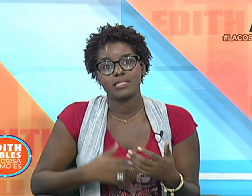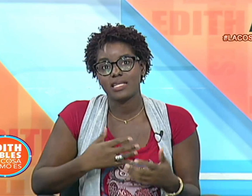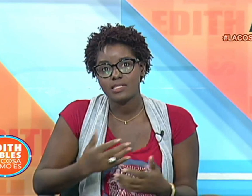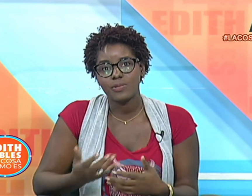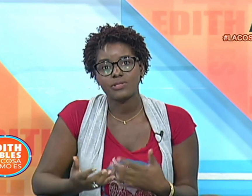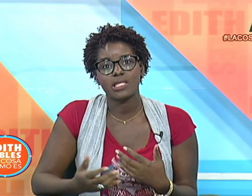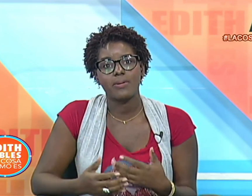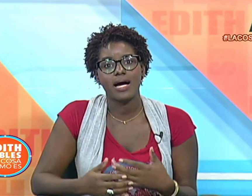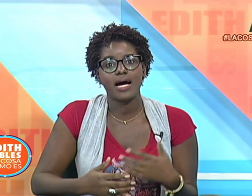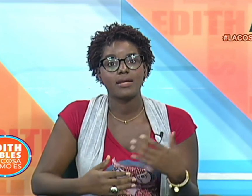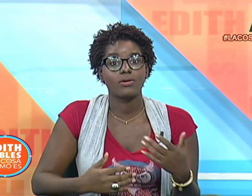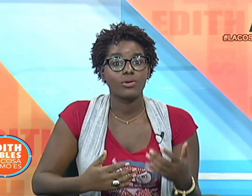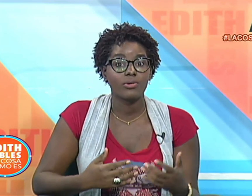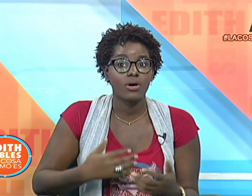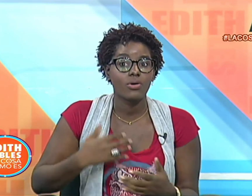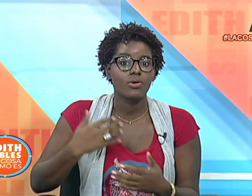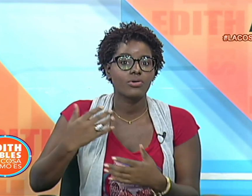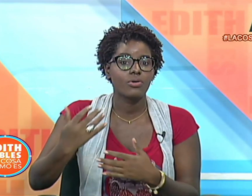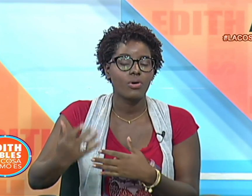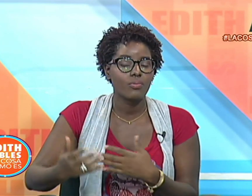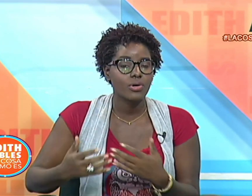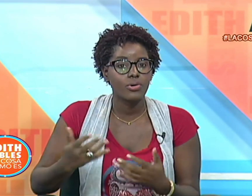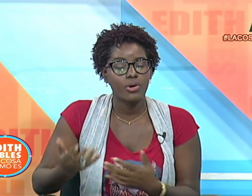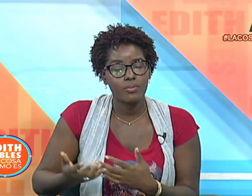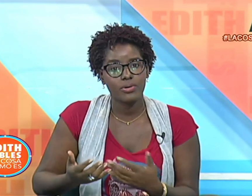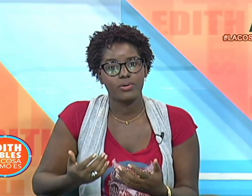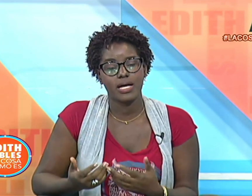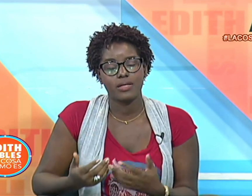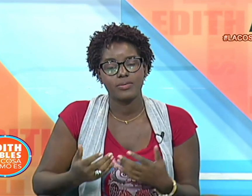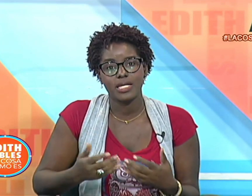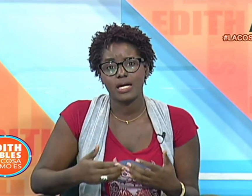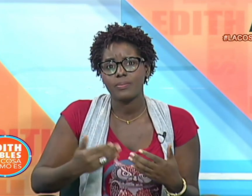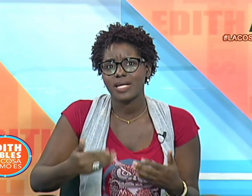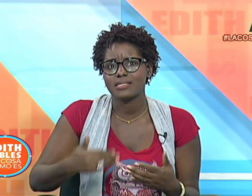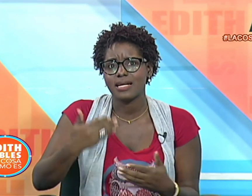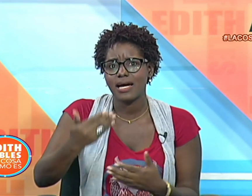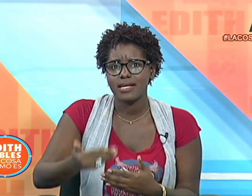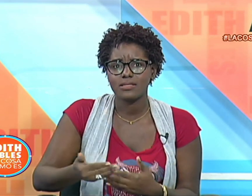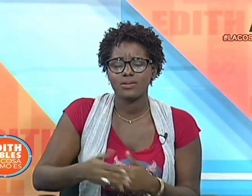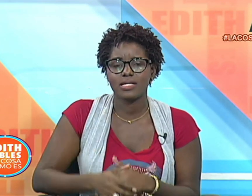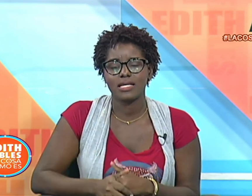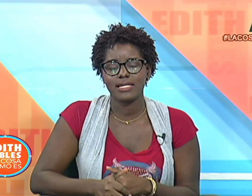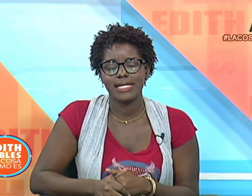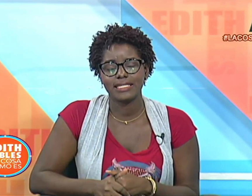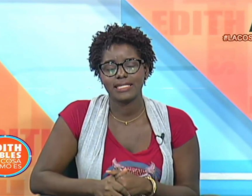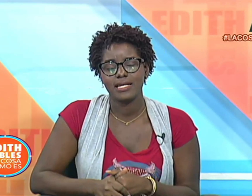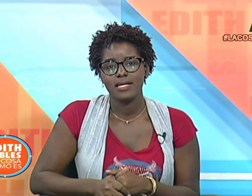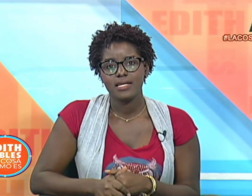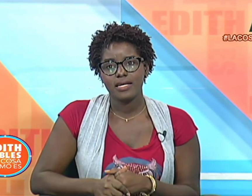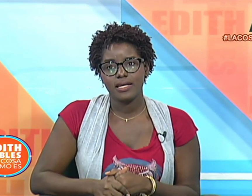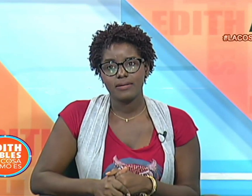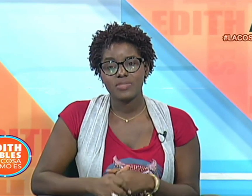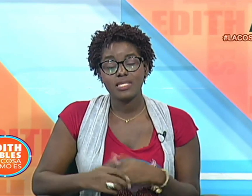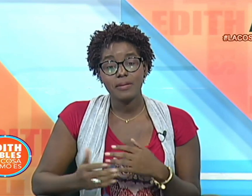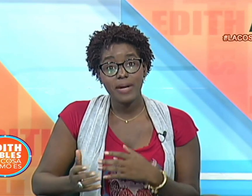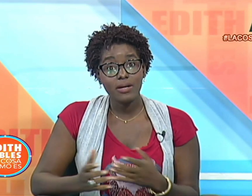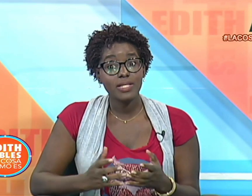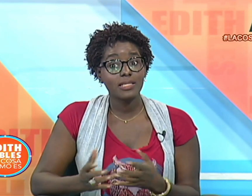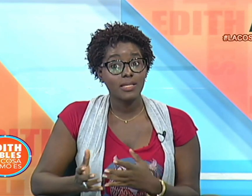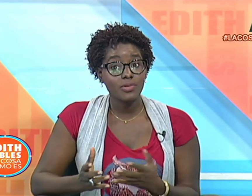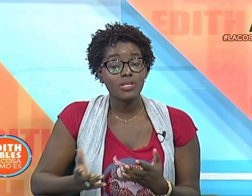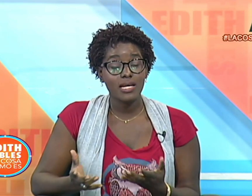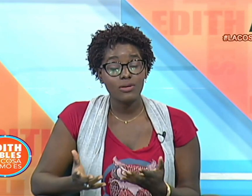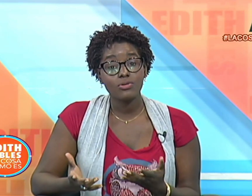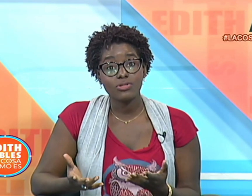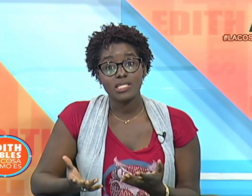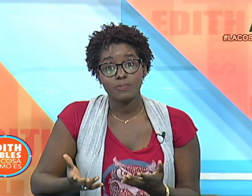está dispuesto a trabajar codo a codo hombro con hombro con cada dominicano para sacar esto hacia adelante sin embargo